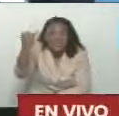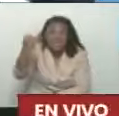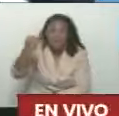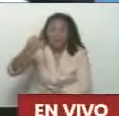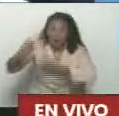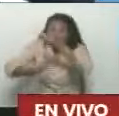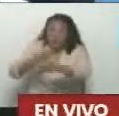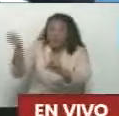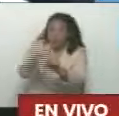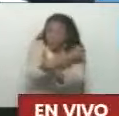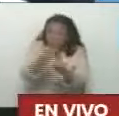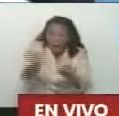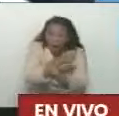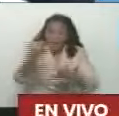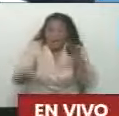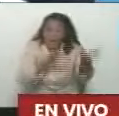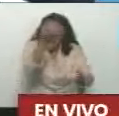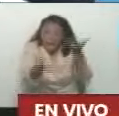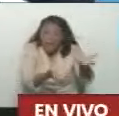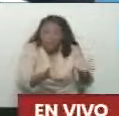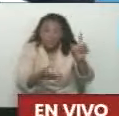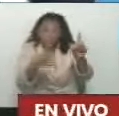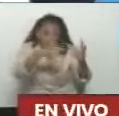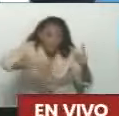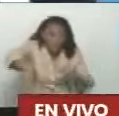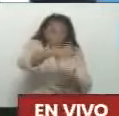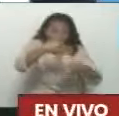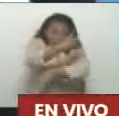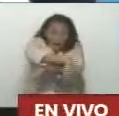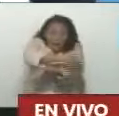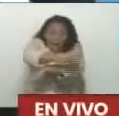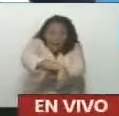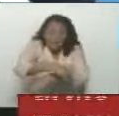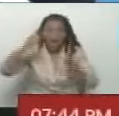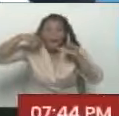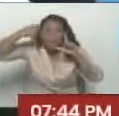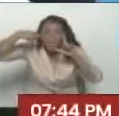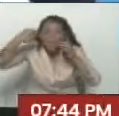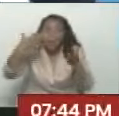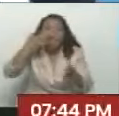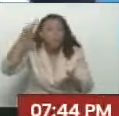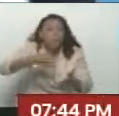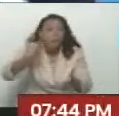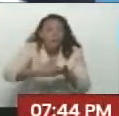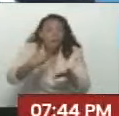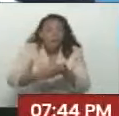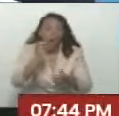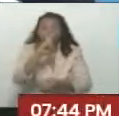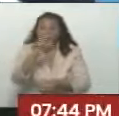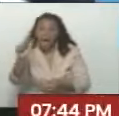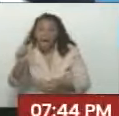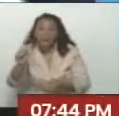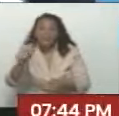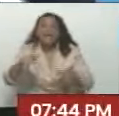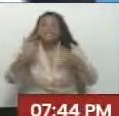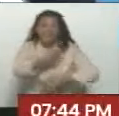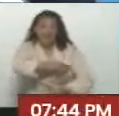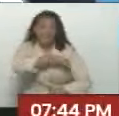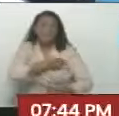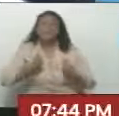que torturaron y quemaron en público, de acuerdo a los videos de Orlando Figuera, están en